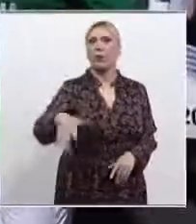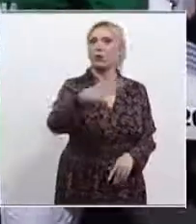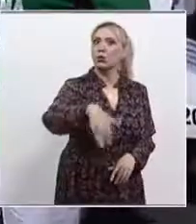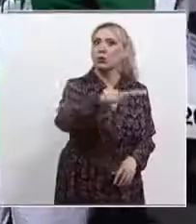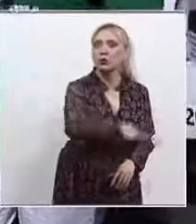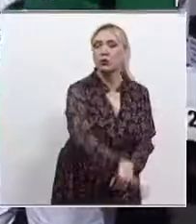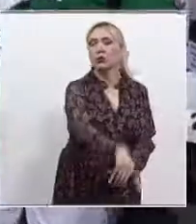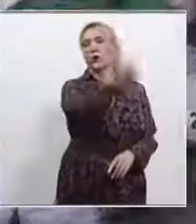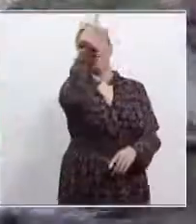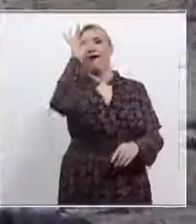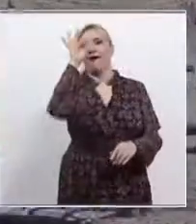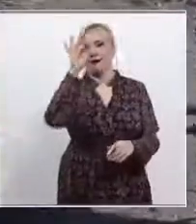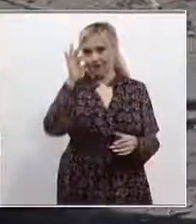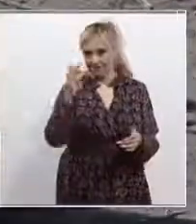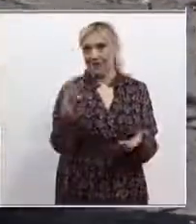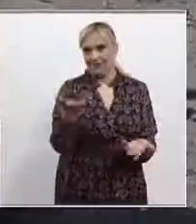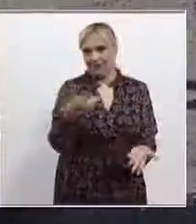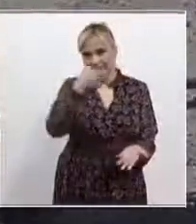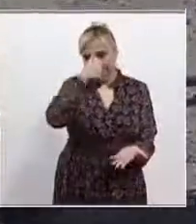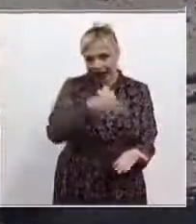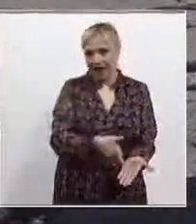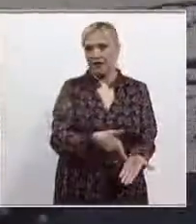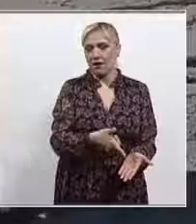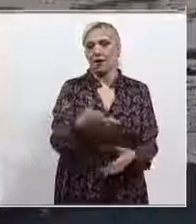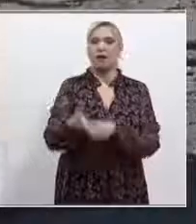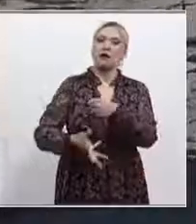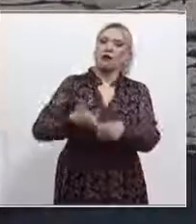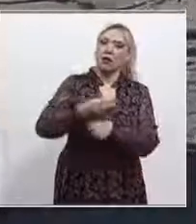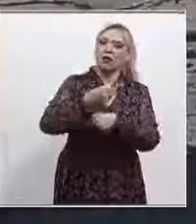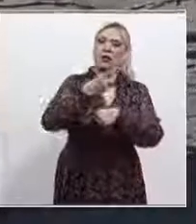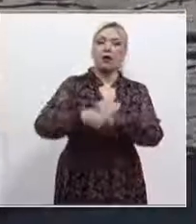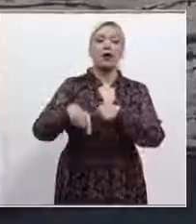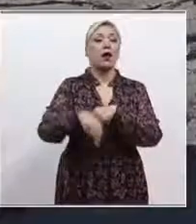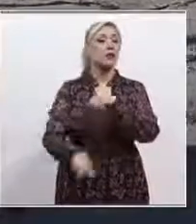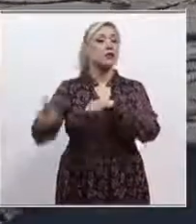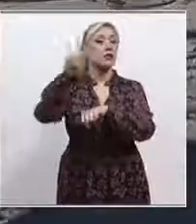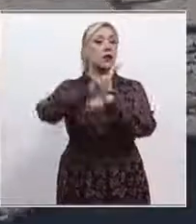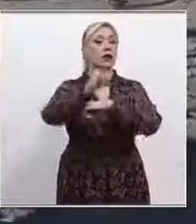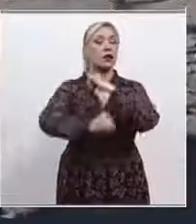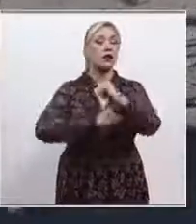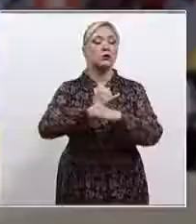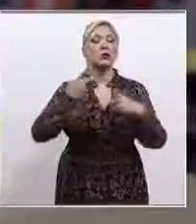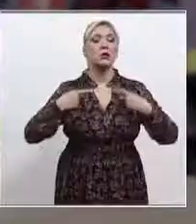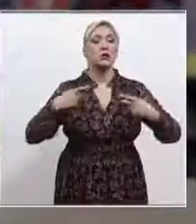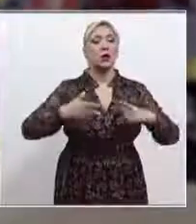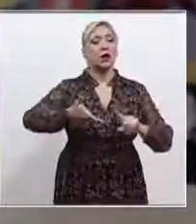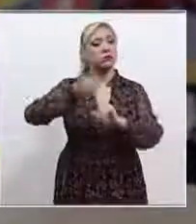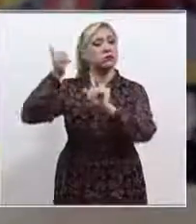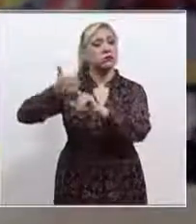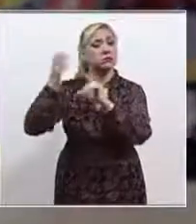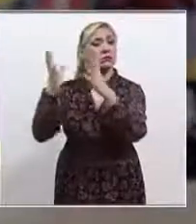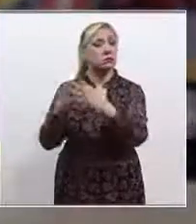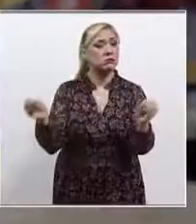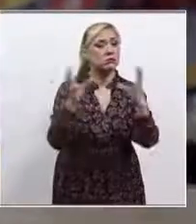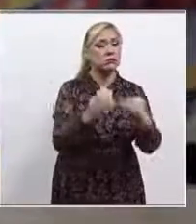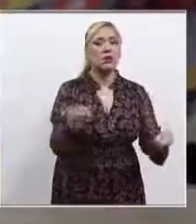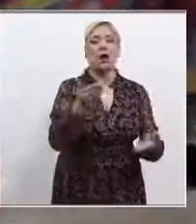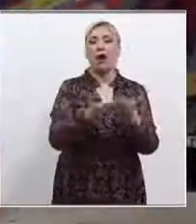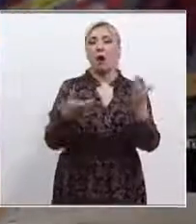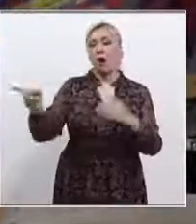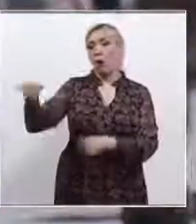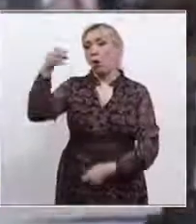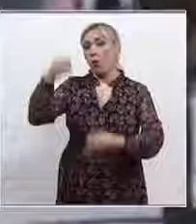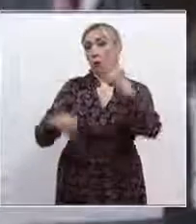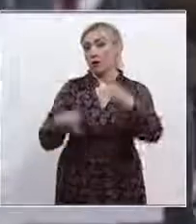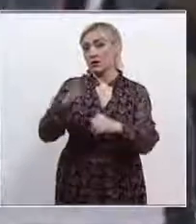a la reparación del daño. En el marco del Día Internacional de las Víctimas de Desaparición Forzada, se recordó que en estos casos el juez de amparo